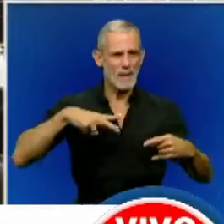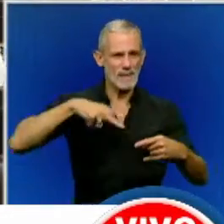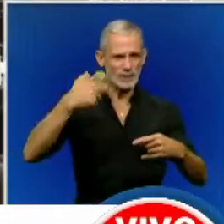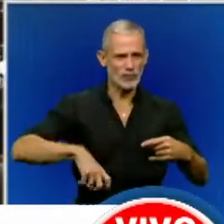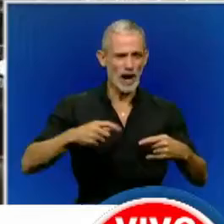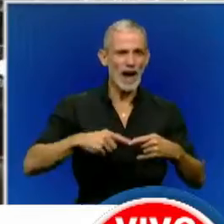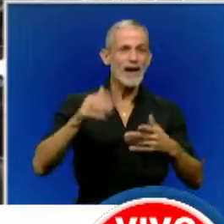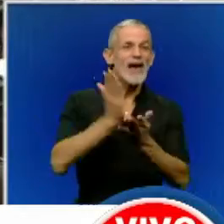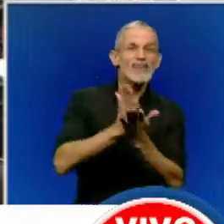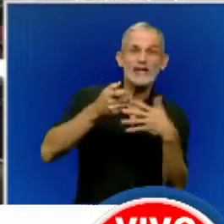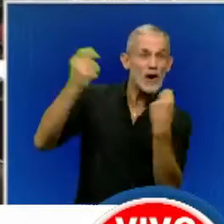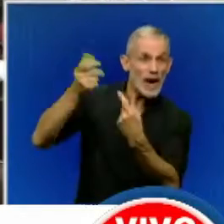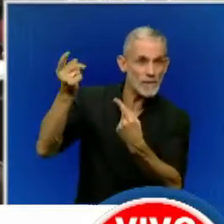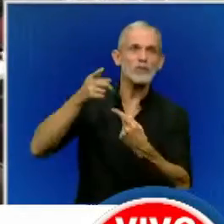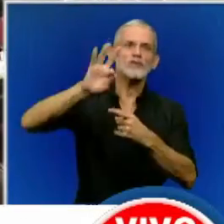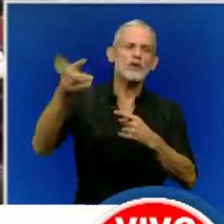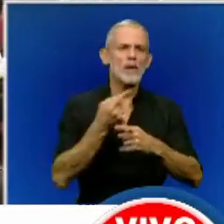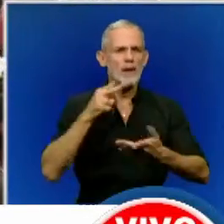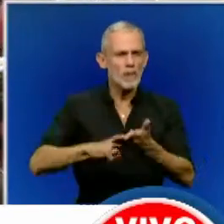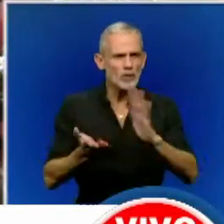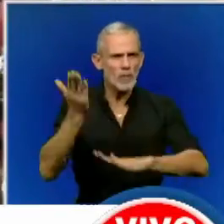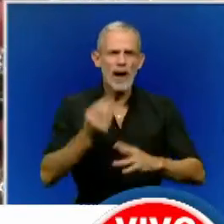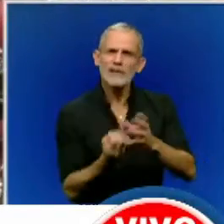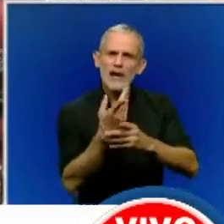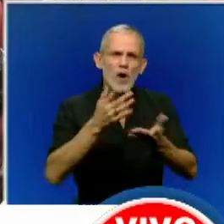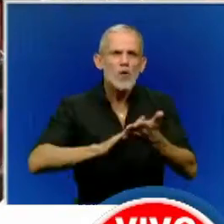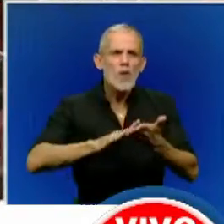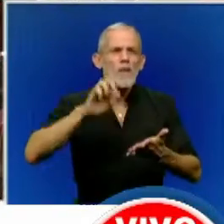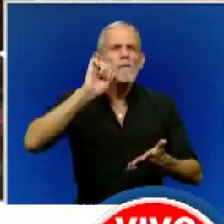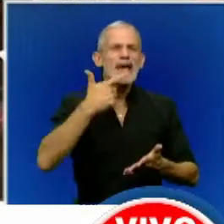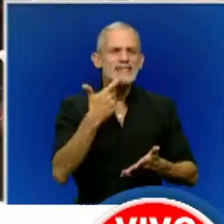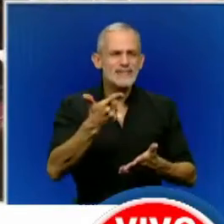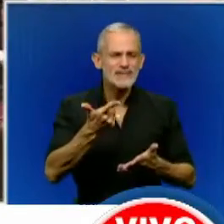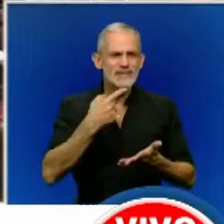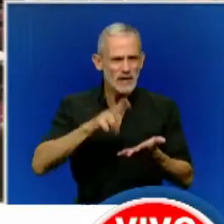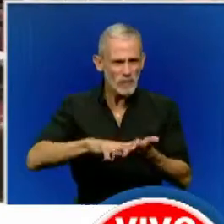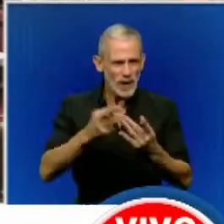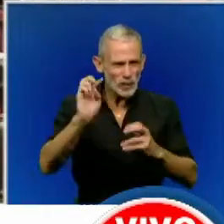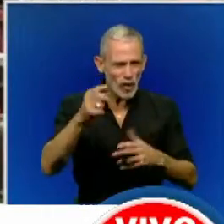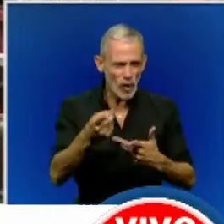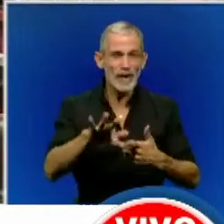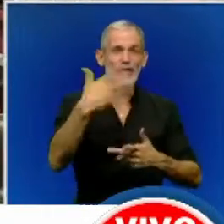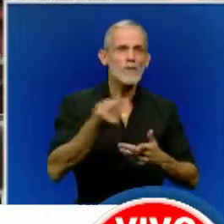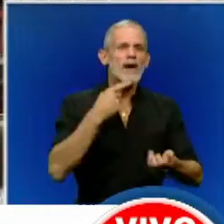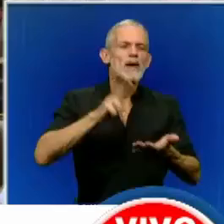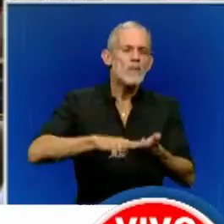aumentaron los impuestos internos. Se creó un nuevo tributo, el impuesto país, y encima después crearon el impuesto a la